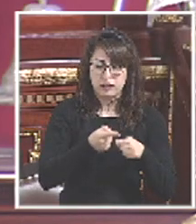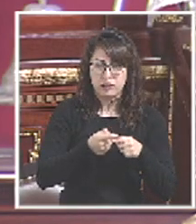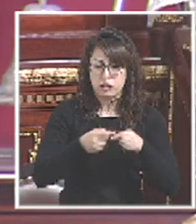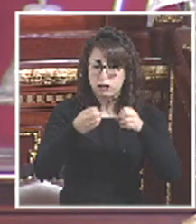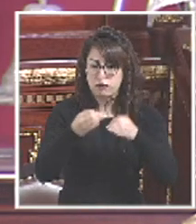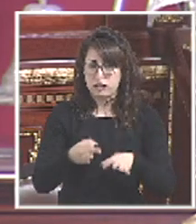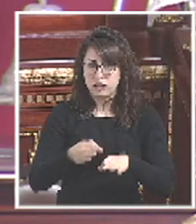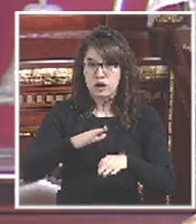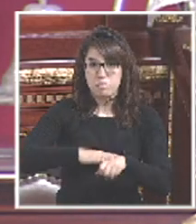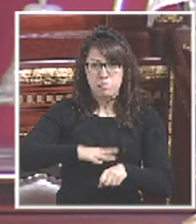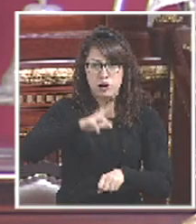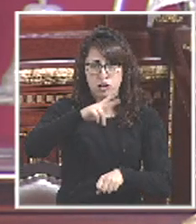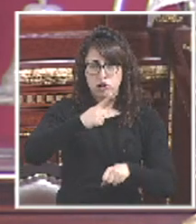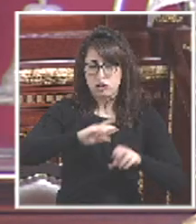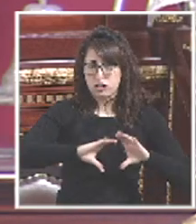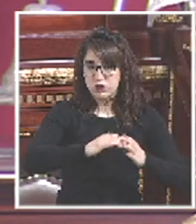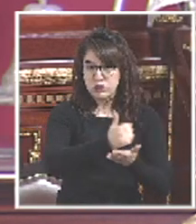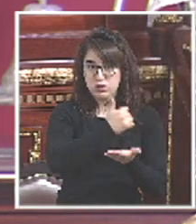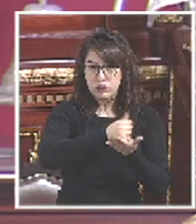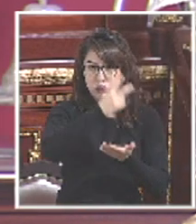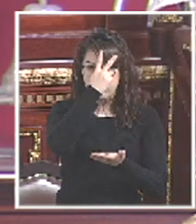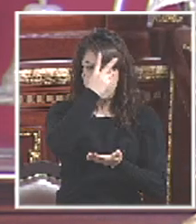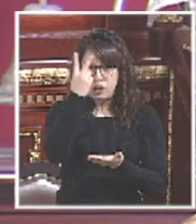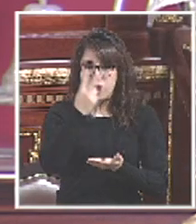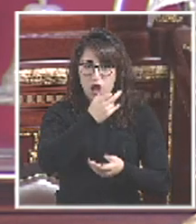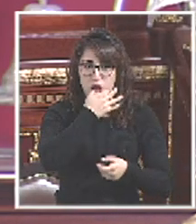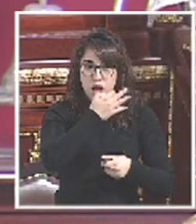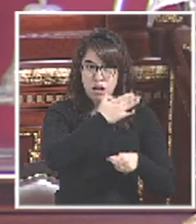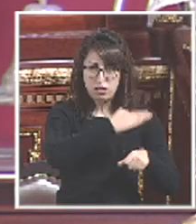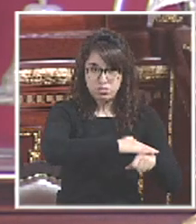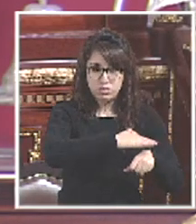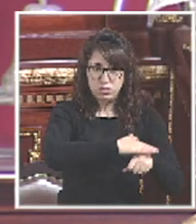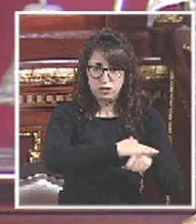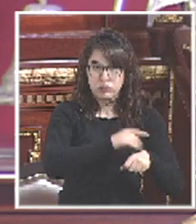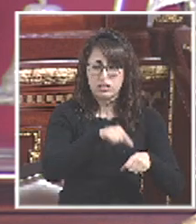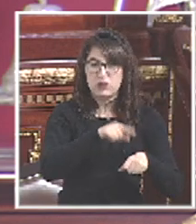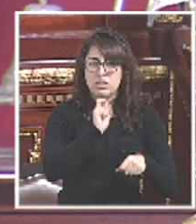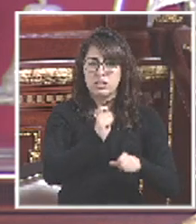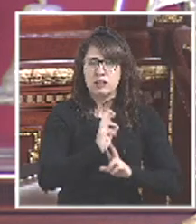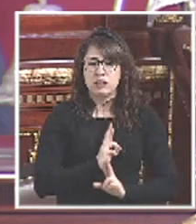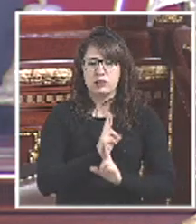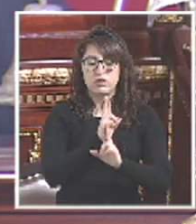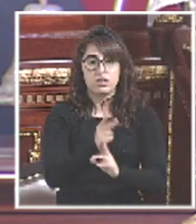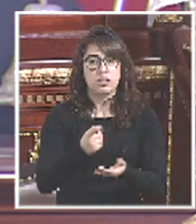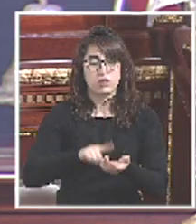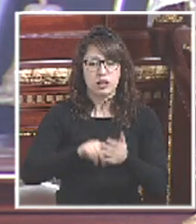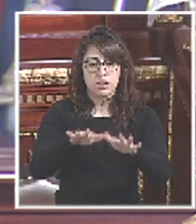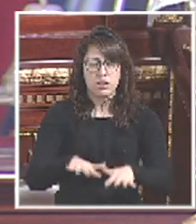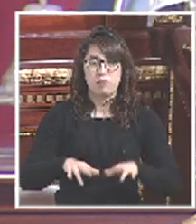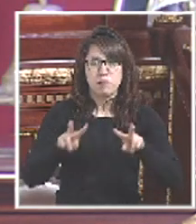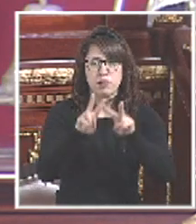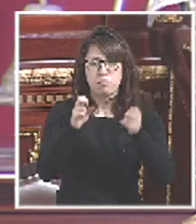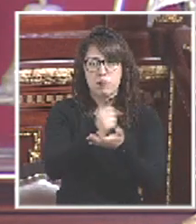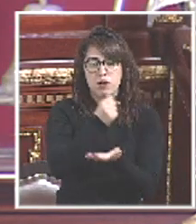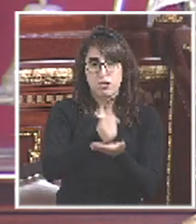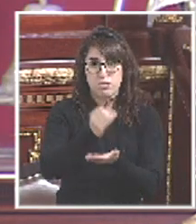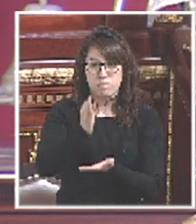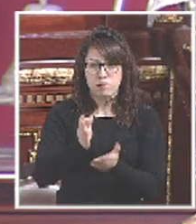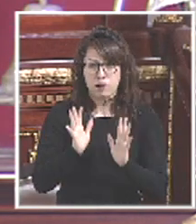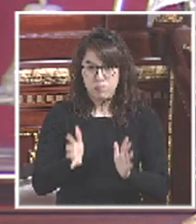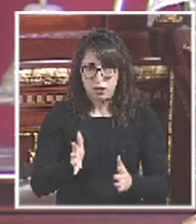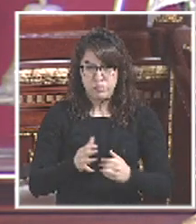Oficialía Mayor del Congreso de la Ciudad de México un comunicado mediante el cual da respuesta a un asunto aprobado por el